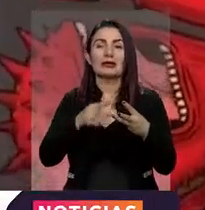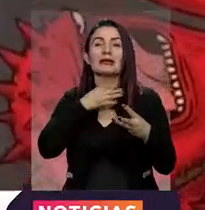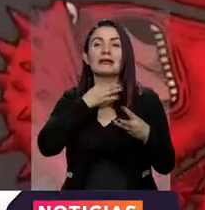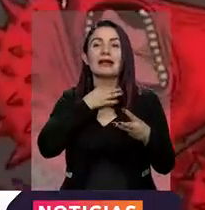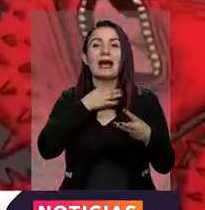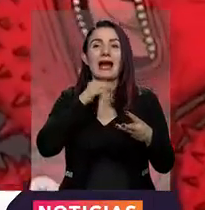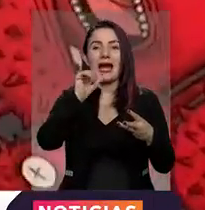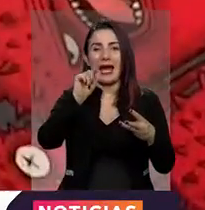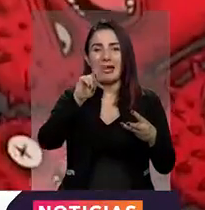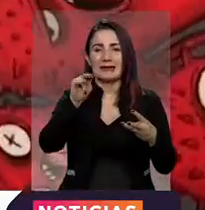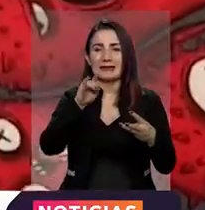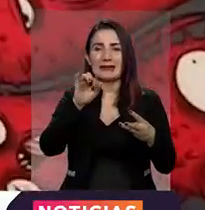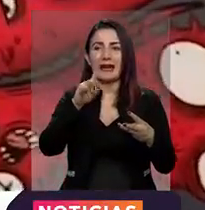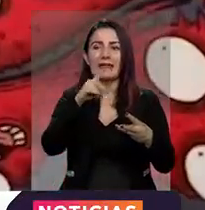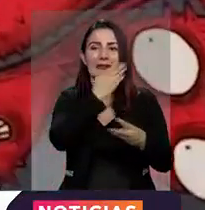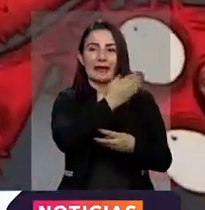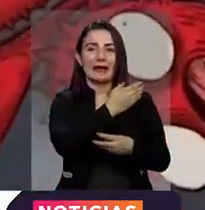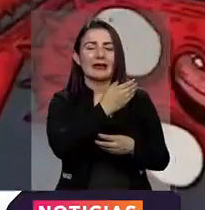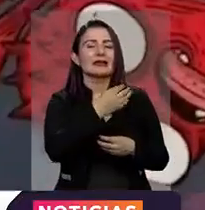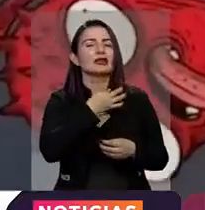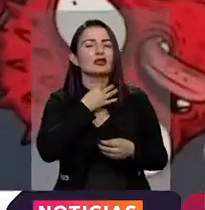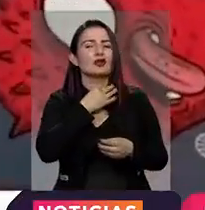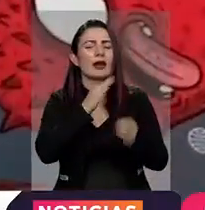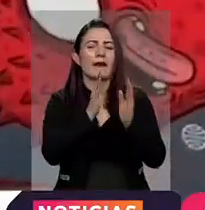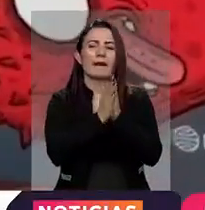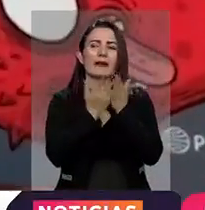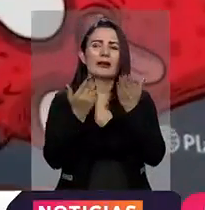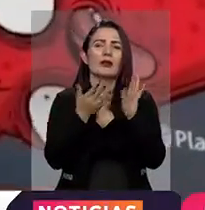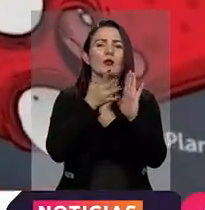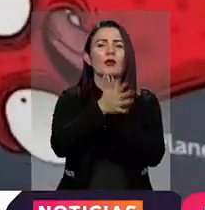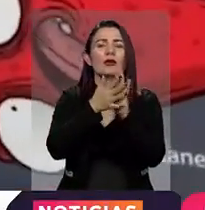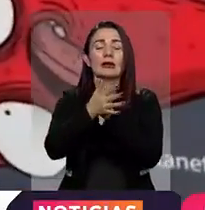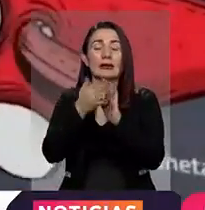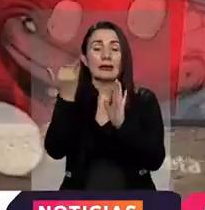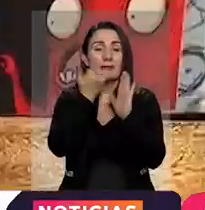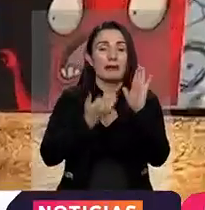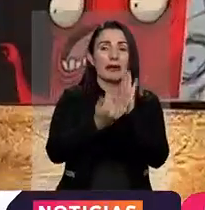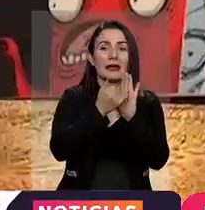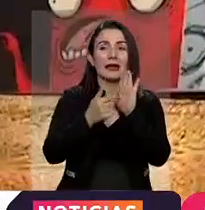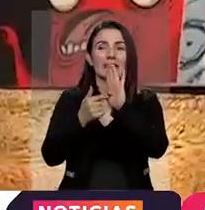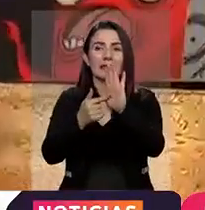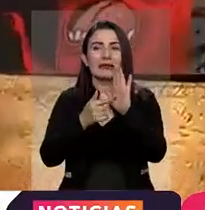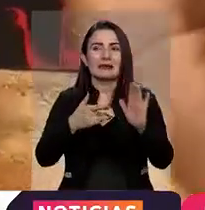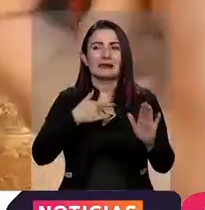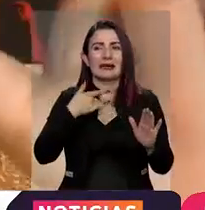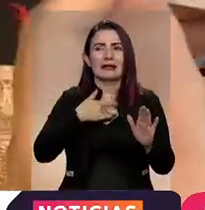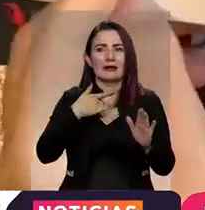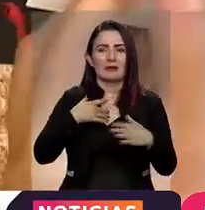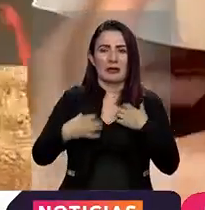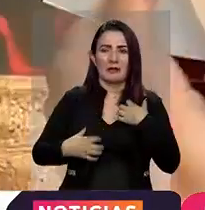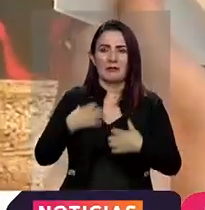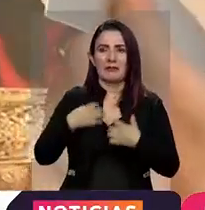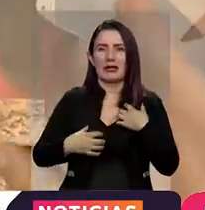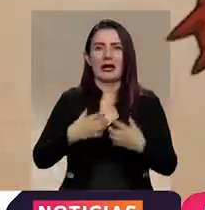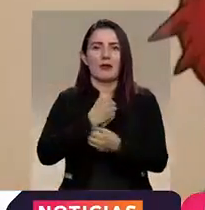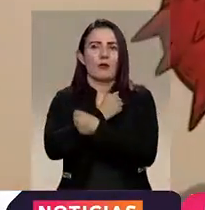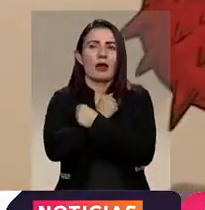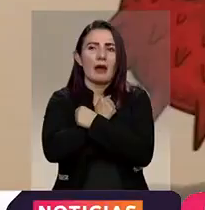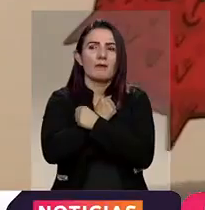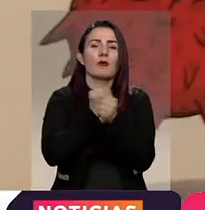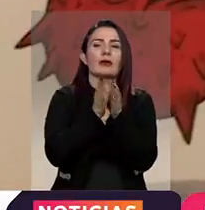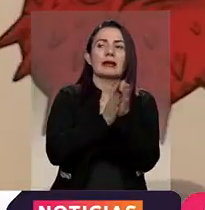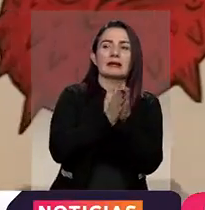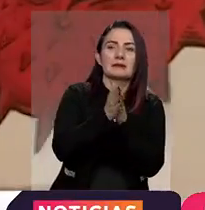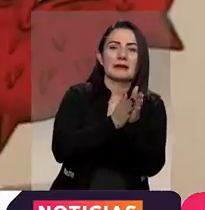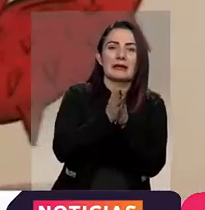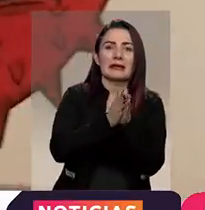obra gráfica Ansiedad de Alberto Montt, un libro que con divertidas imágenes lo guiará por sentimientos como el miedo, el amor y la esperanza y